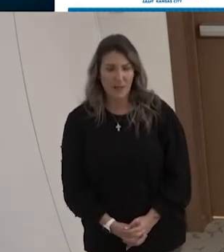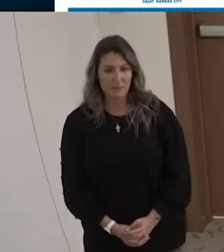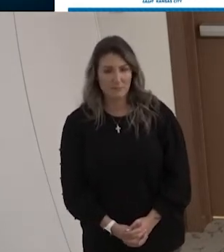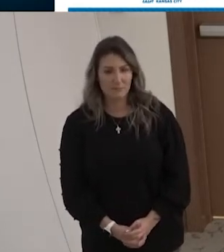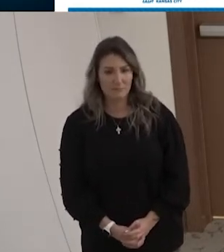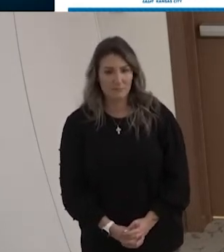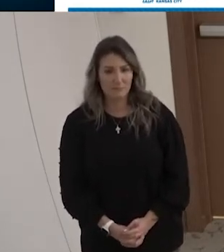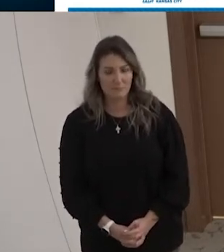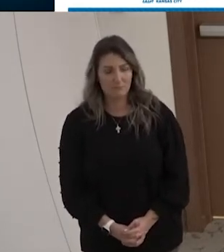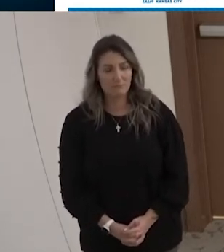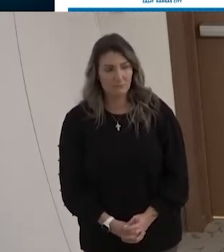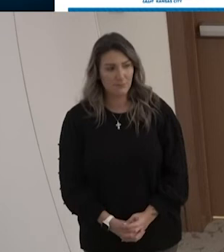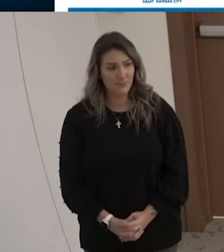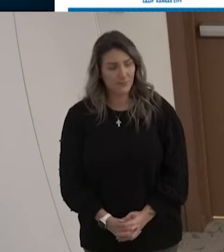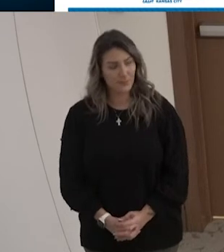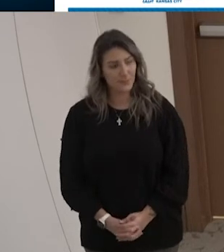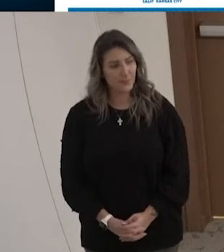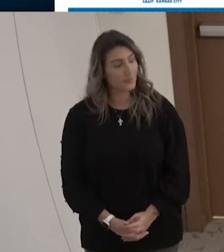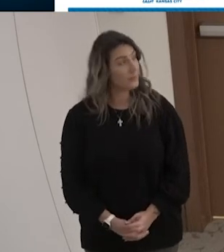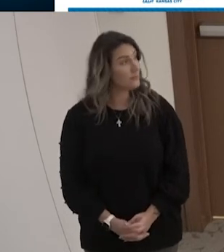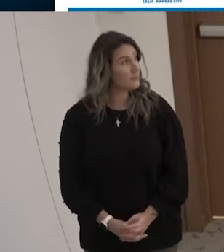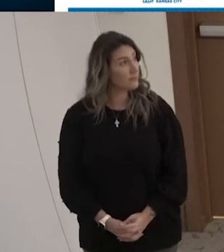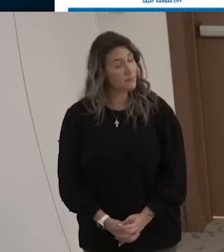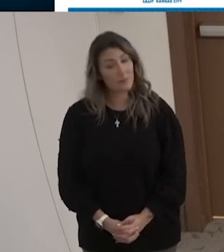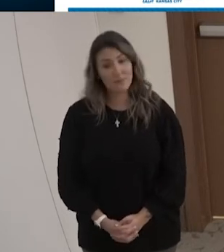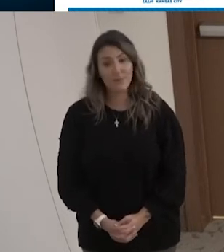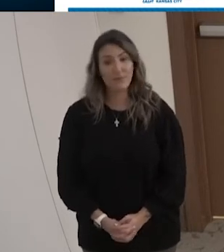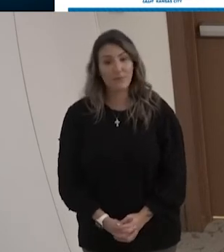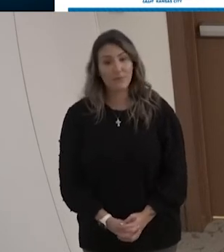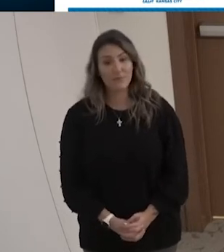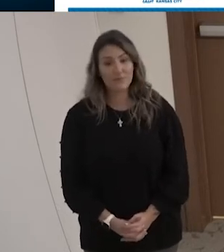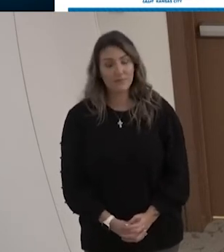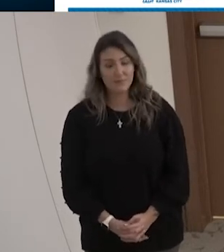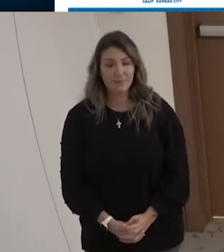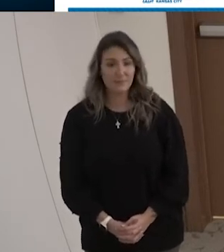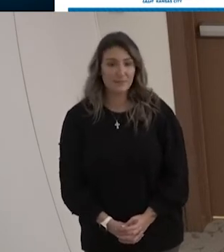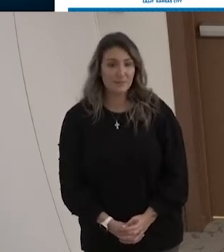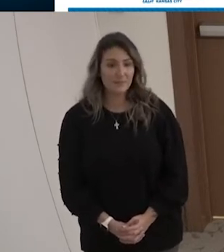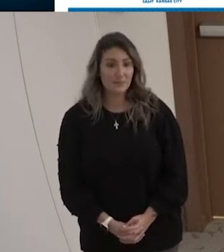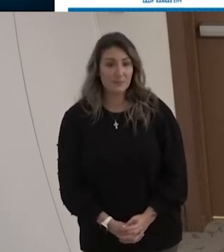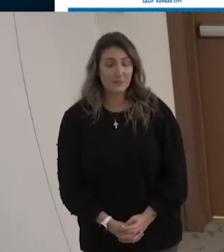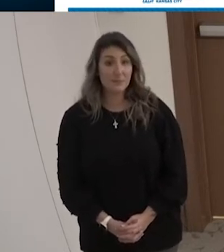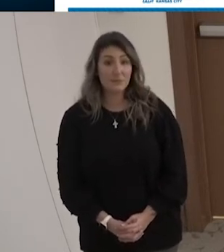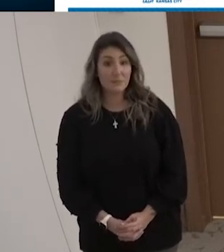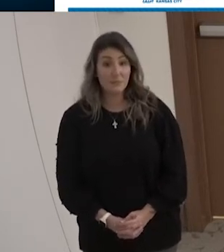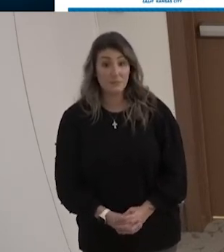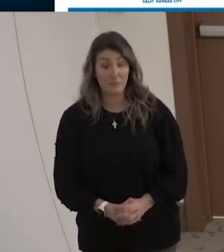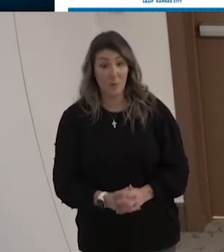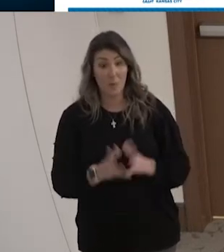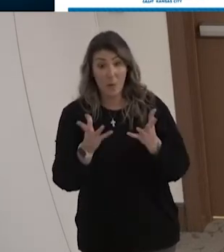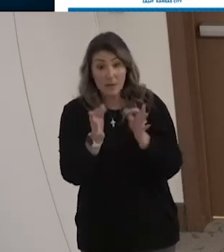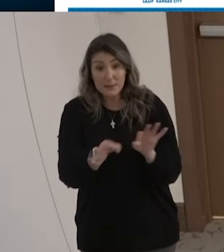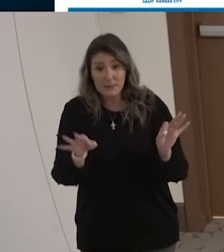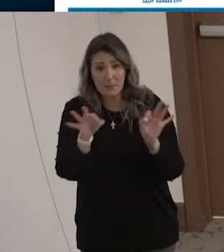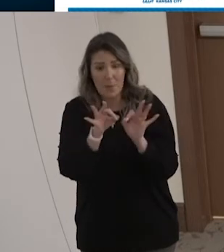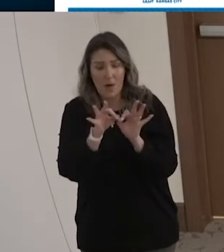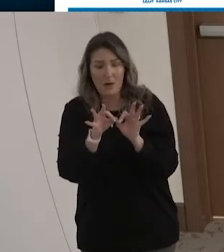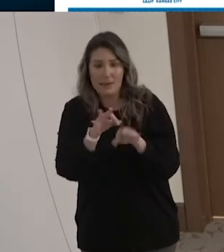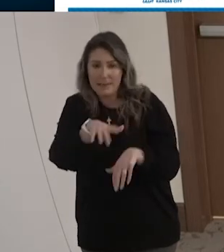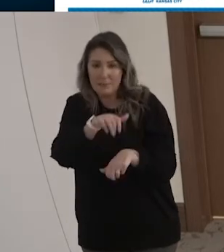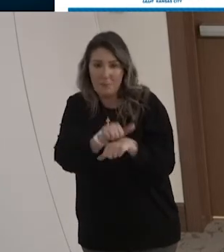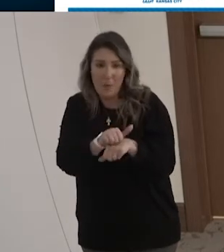con nosotros. Estaremos disponibles para responder sus preguntas. It is important to know that appointments are